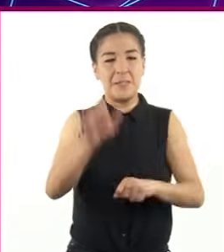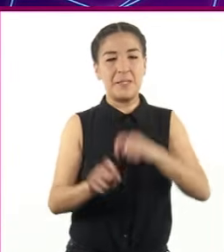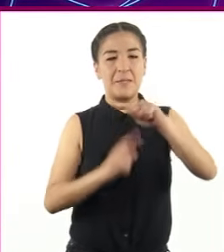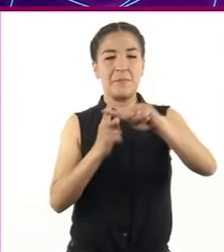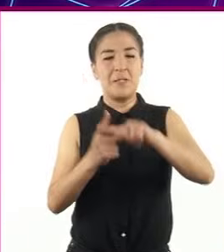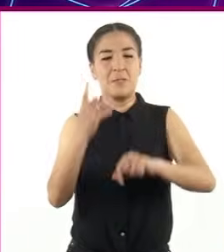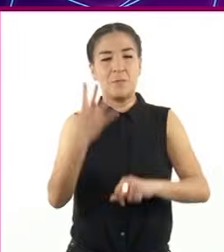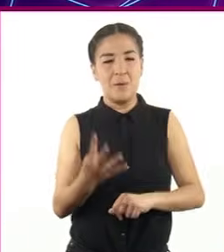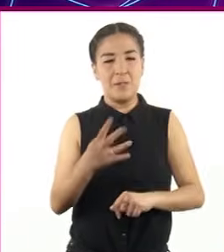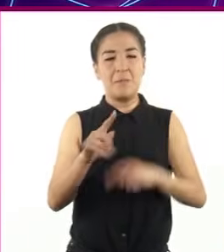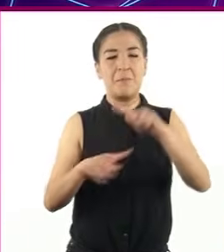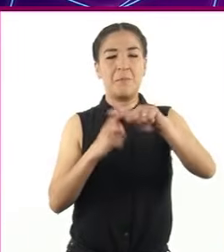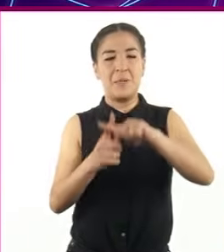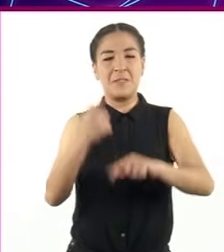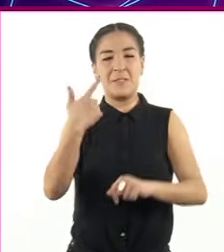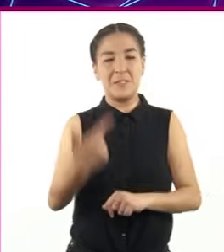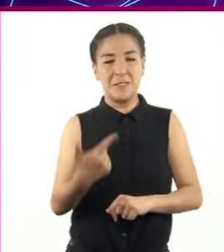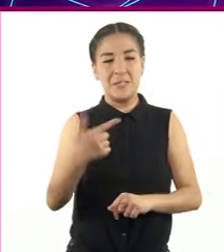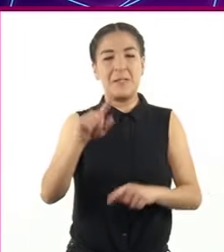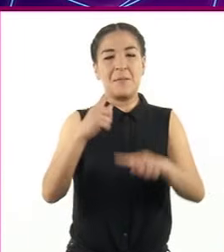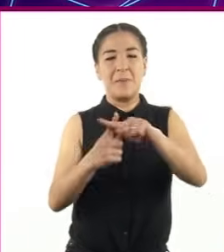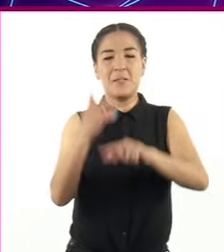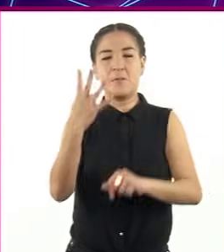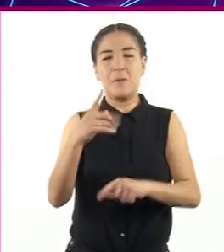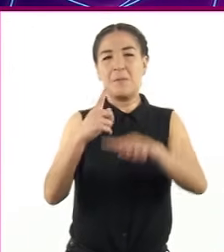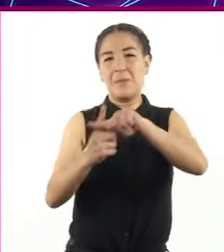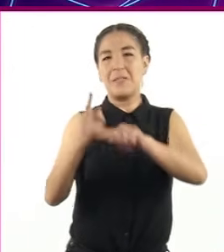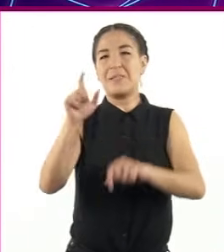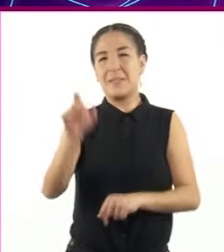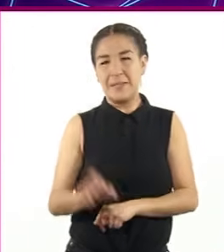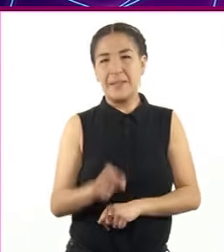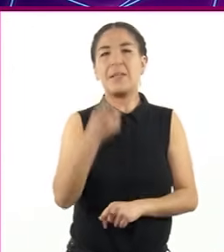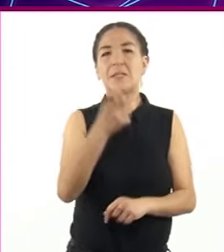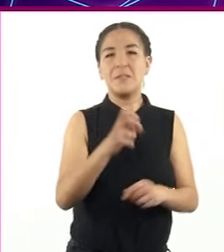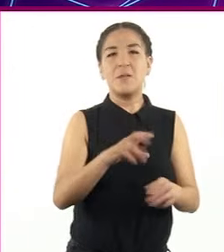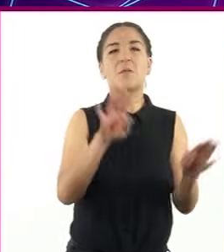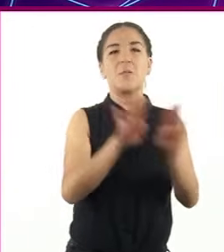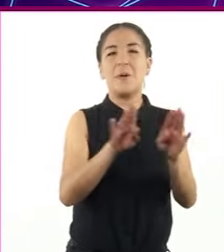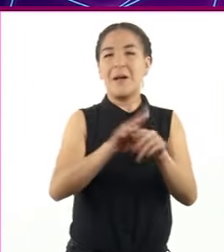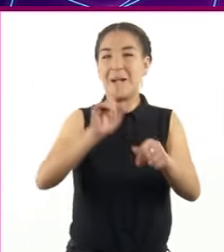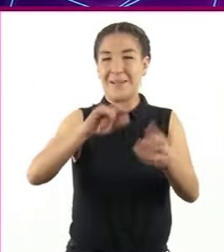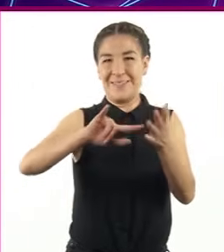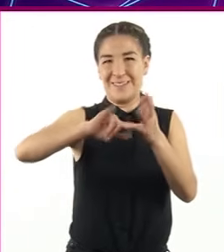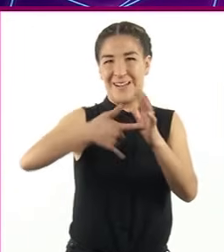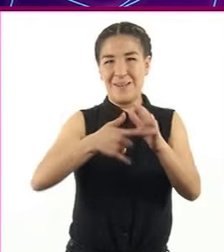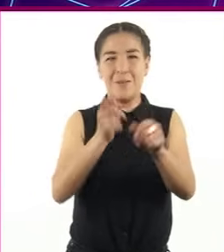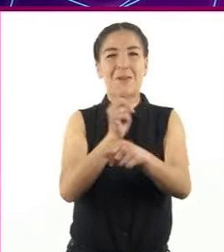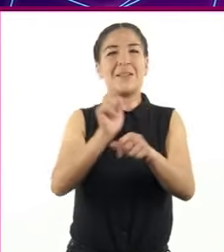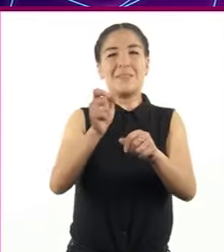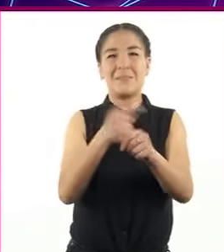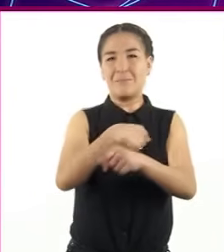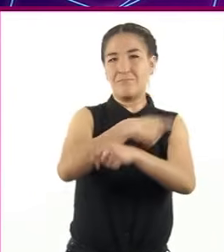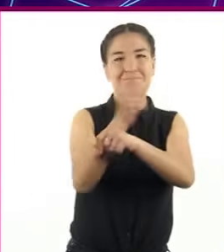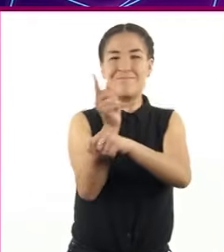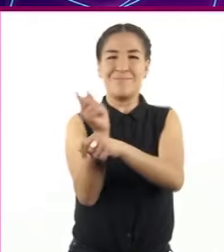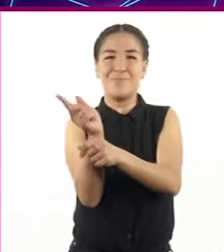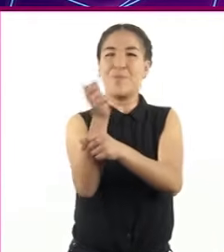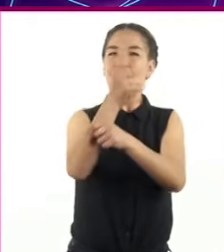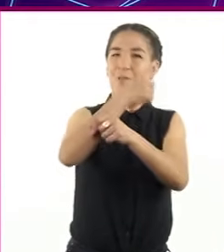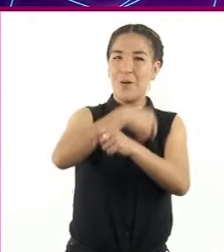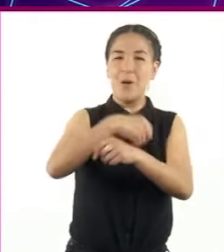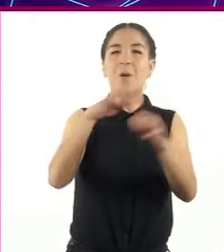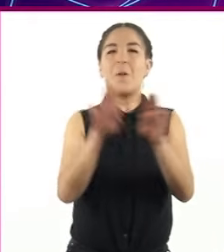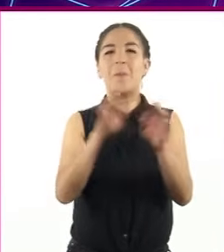4 más 7 más 4 más x, siguiendo un movimiento contrario a las manecillas del reloj y respetando las relaciones geométricas